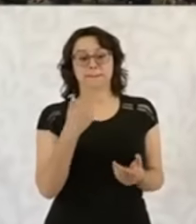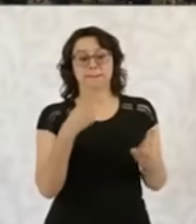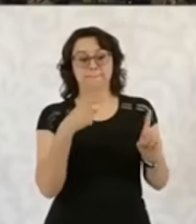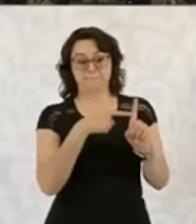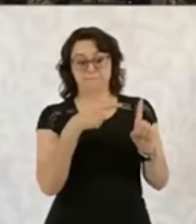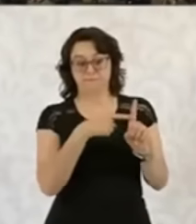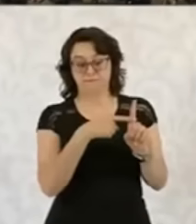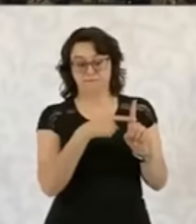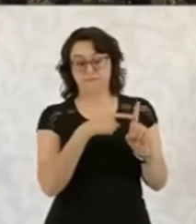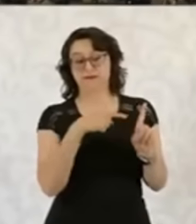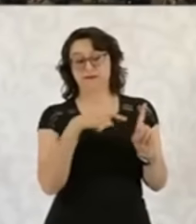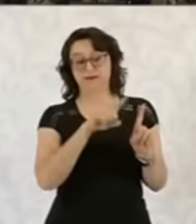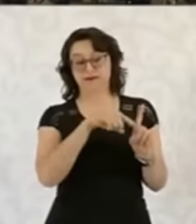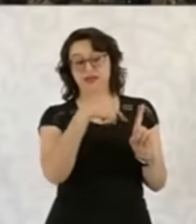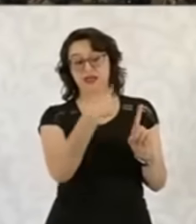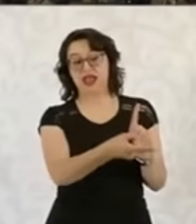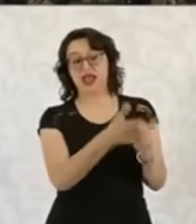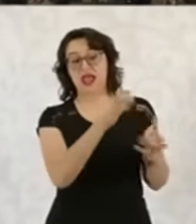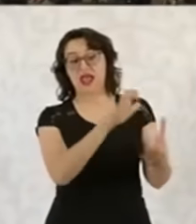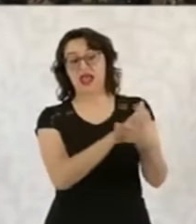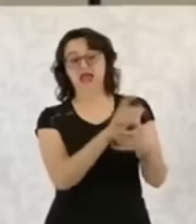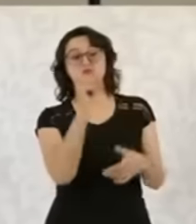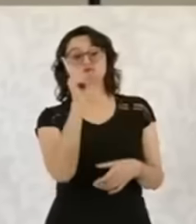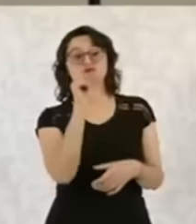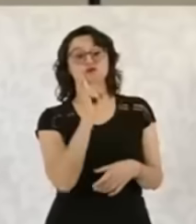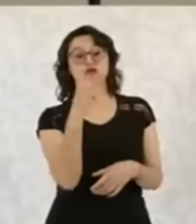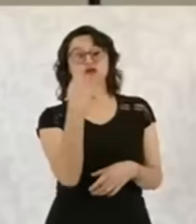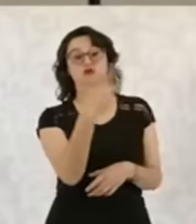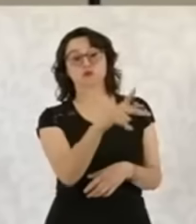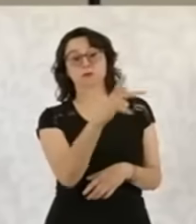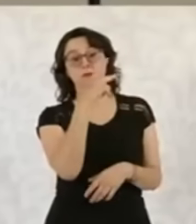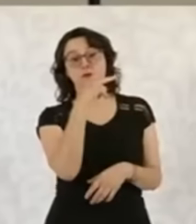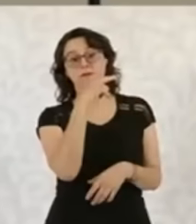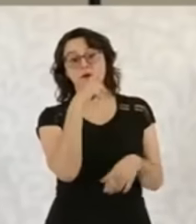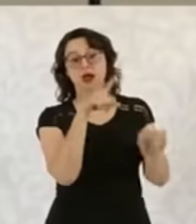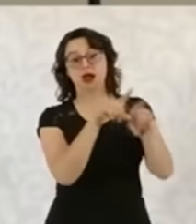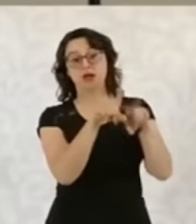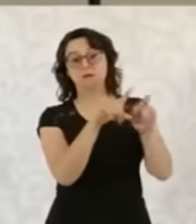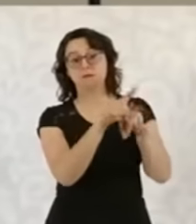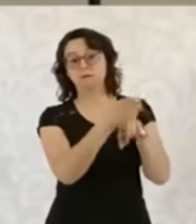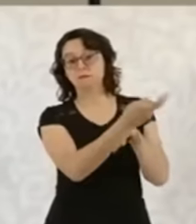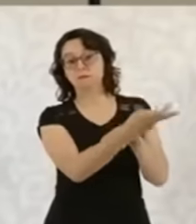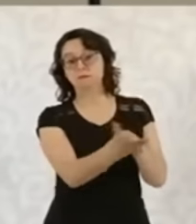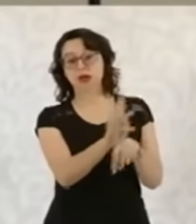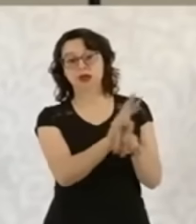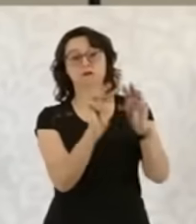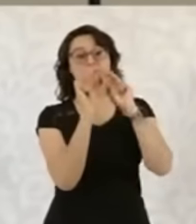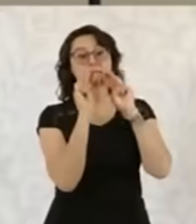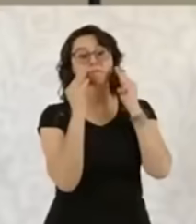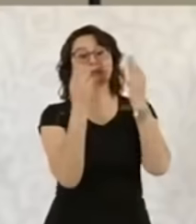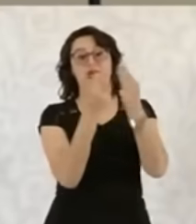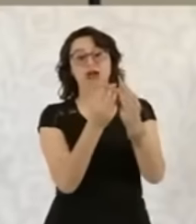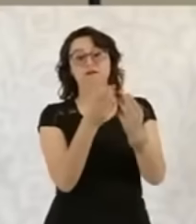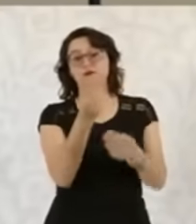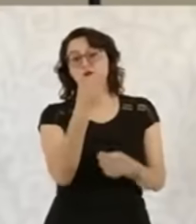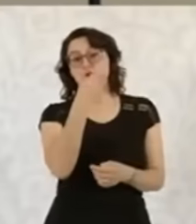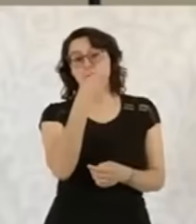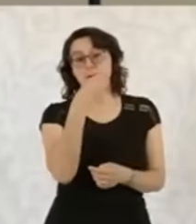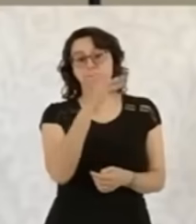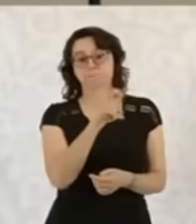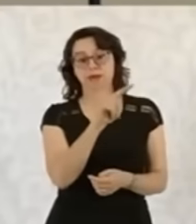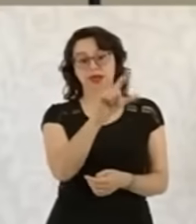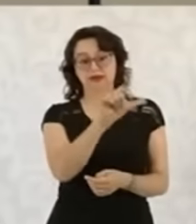Nilda Patricia habrían colaborado con este cártel de las metanfetaminas. Además de esto, todos estos agravios